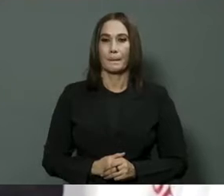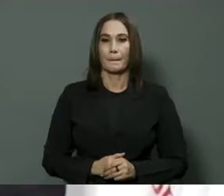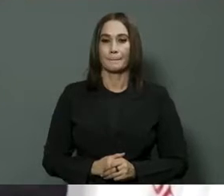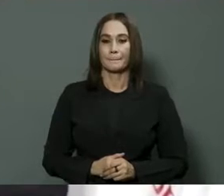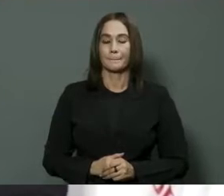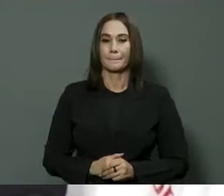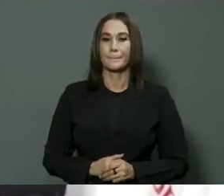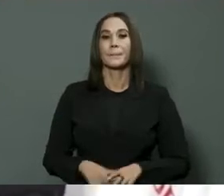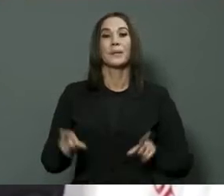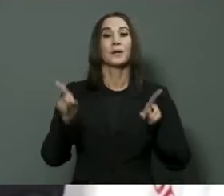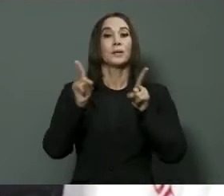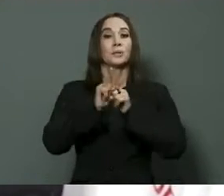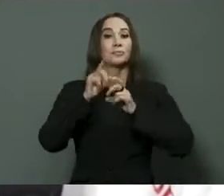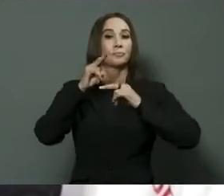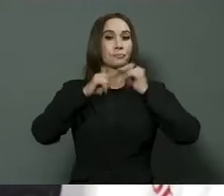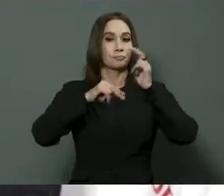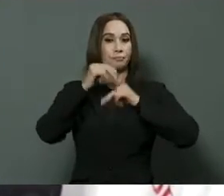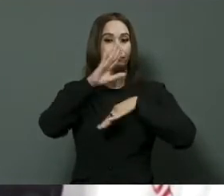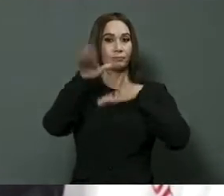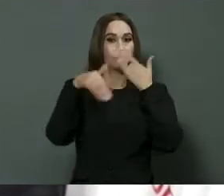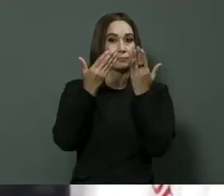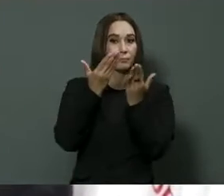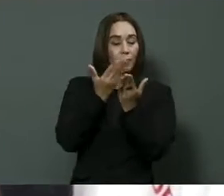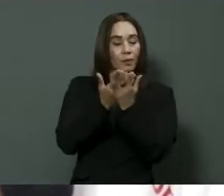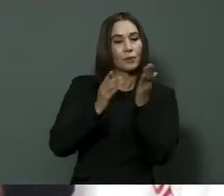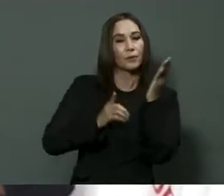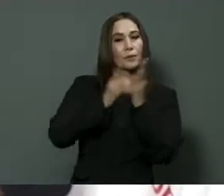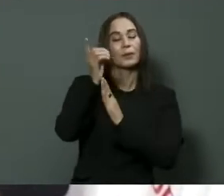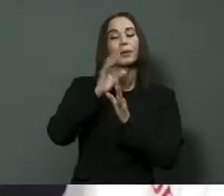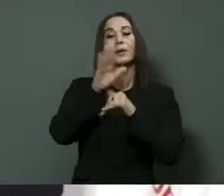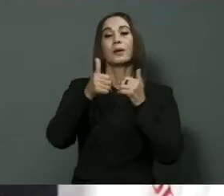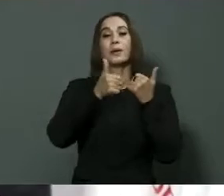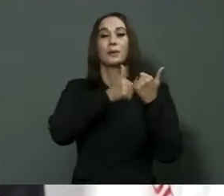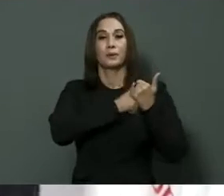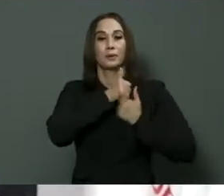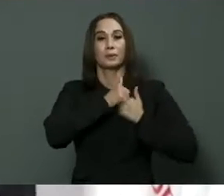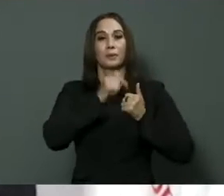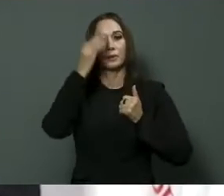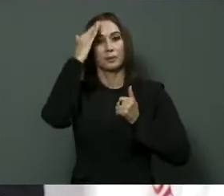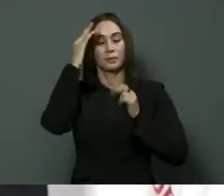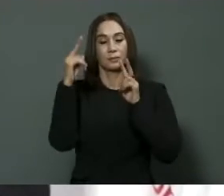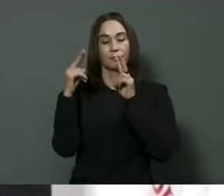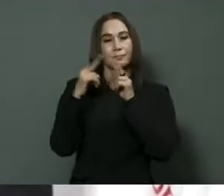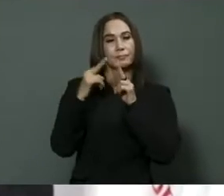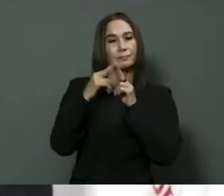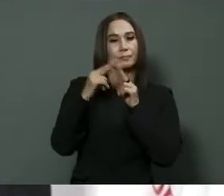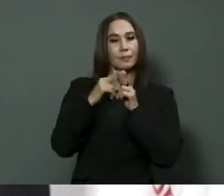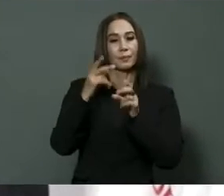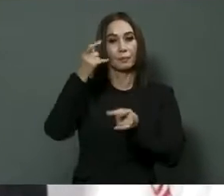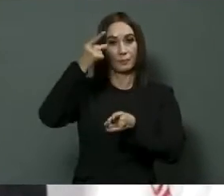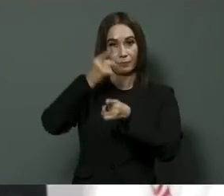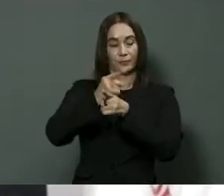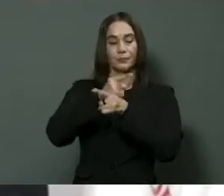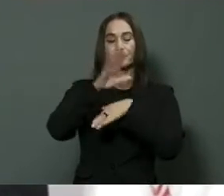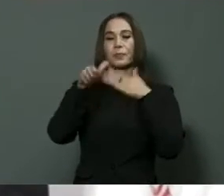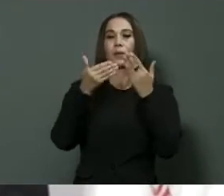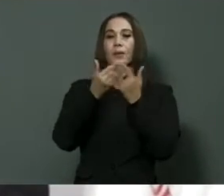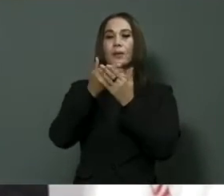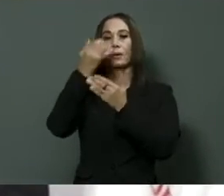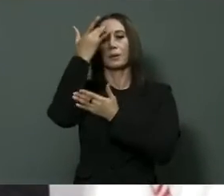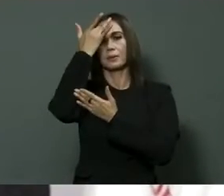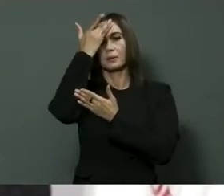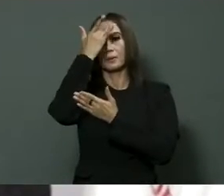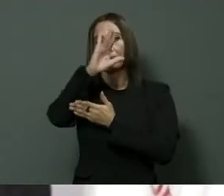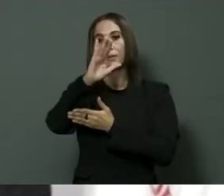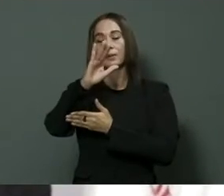en generales que han sabido interpretar correctamente las orientaciones emanadas